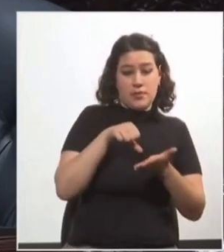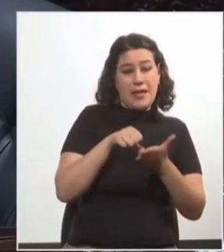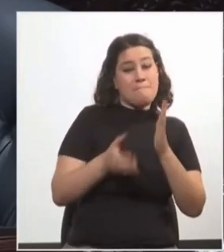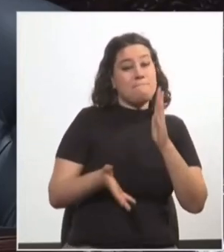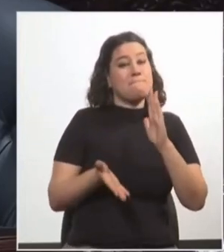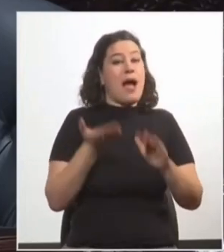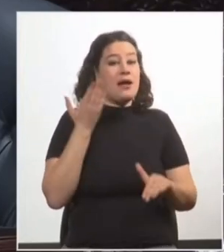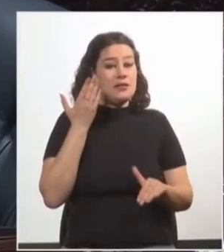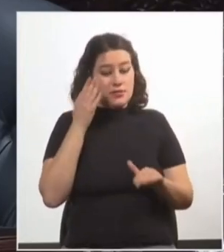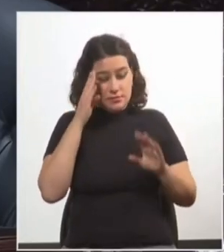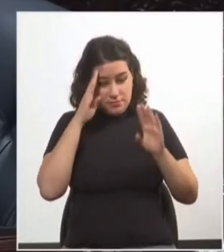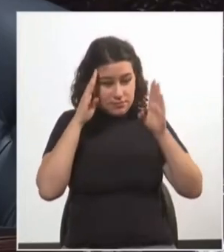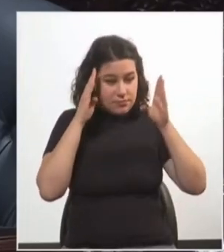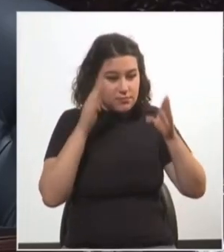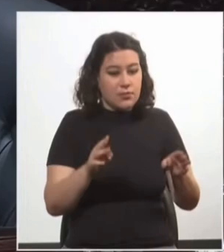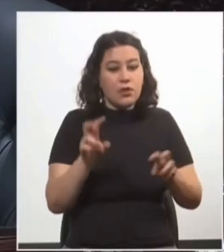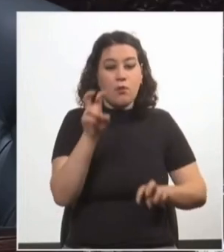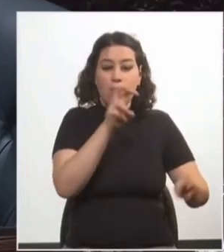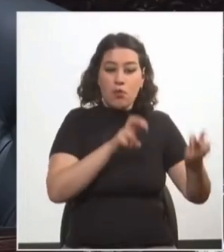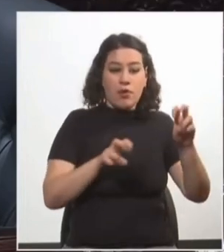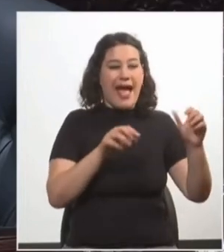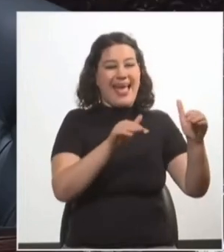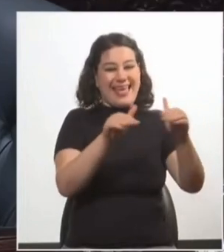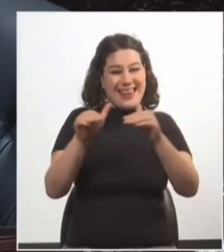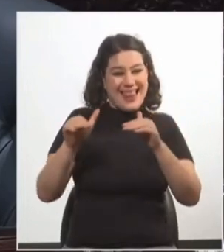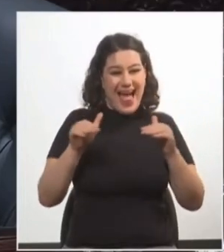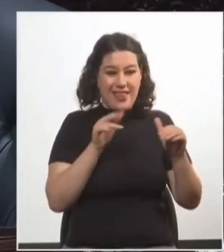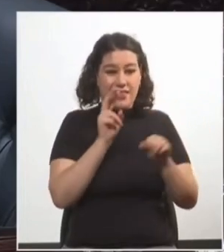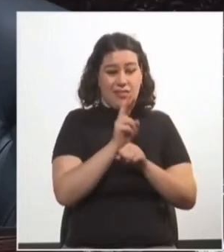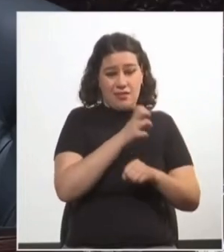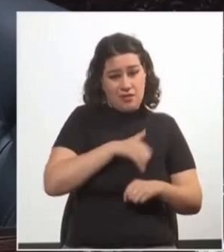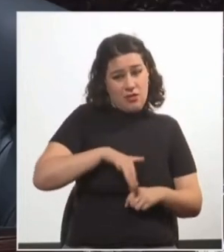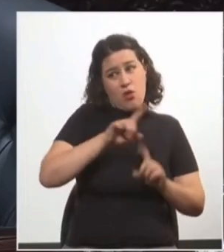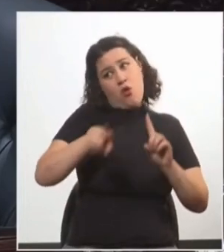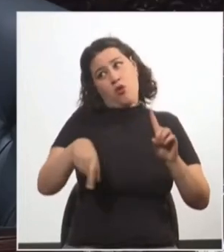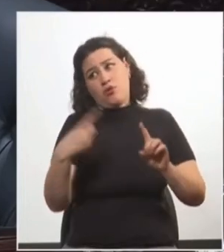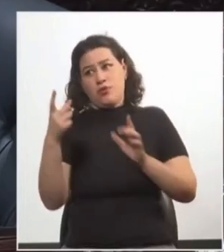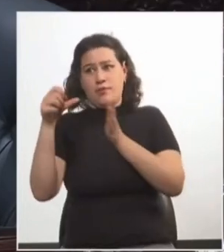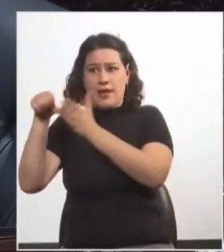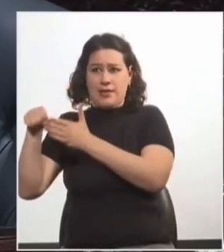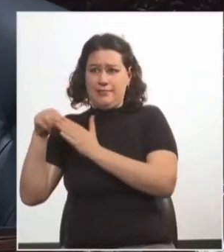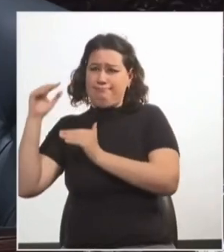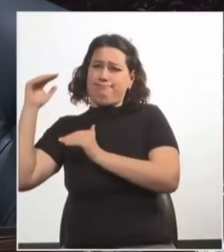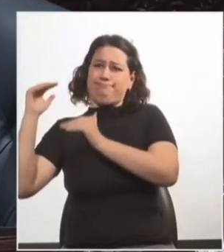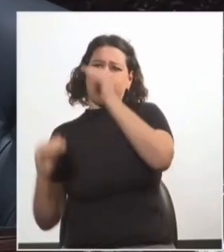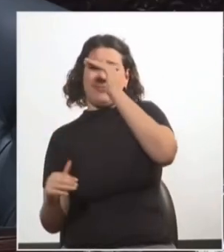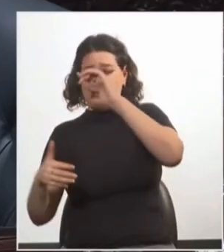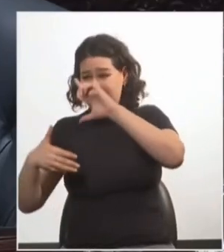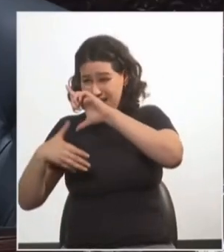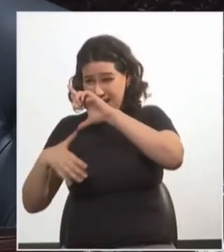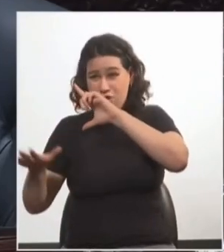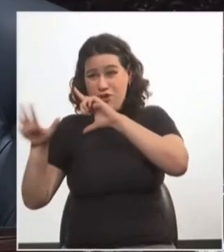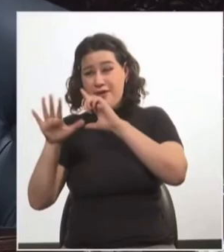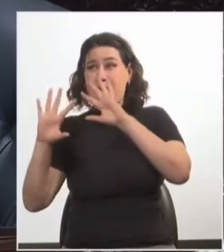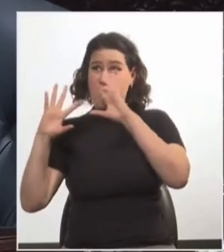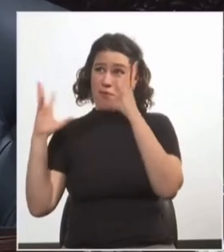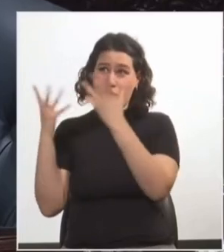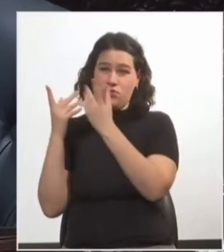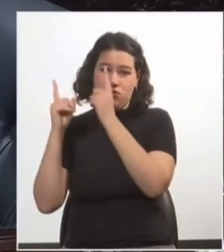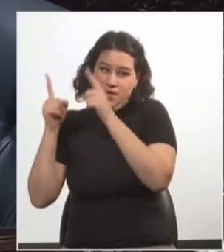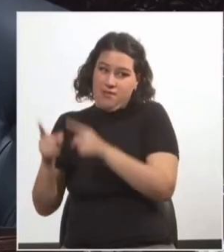inclinación a la equidad y a la protección social que otros países de la región y del mundo. Ahí está